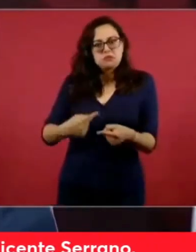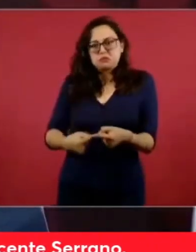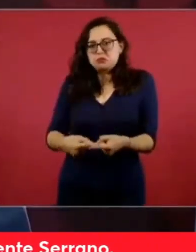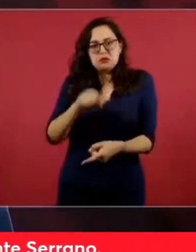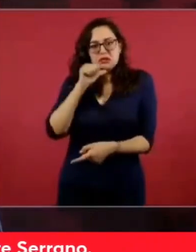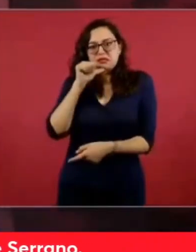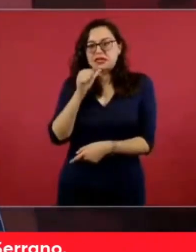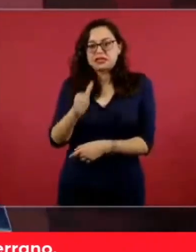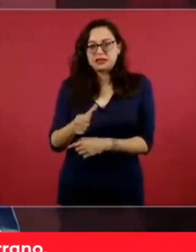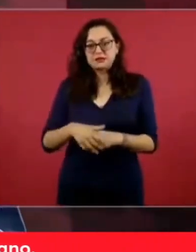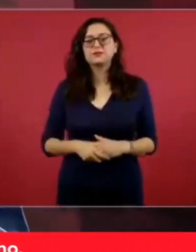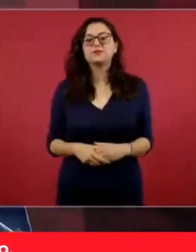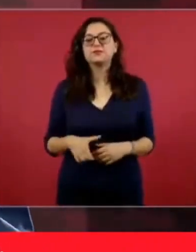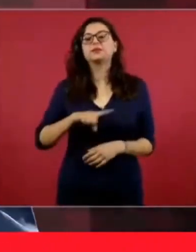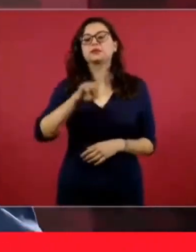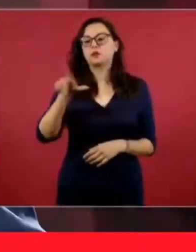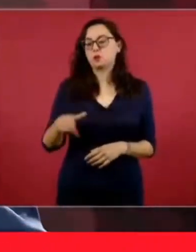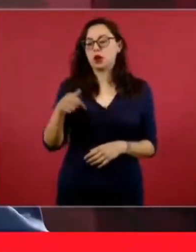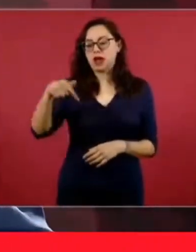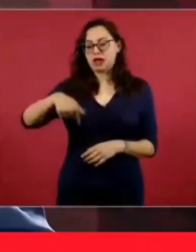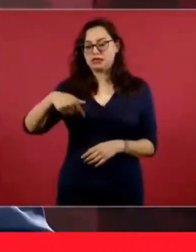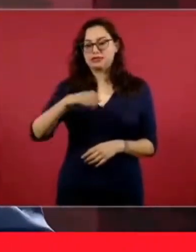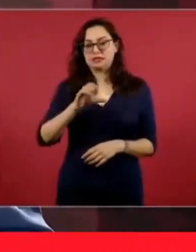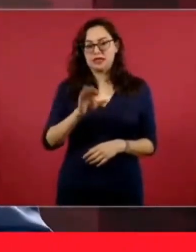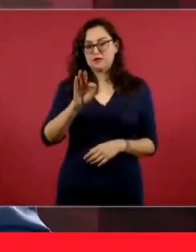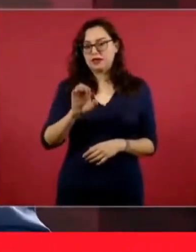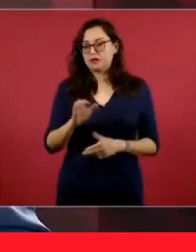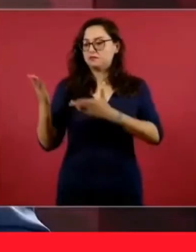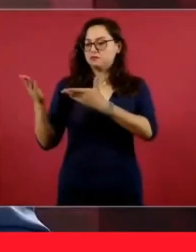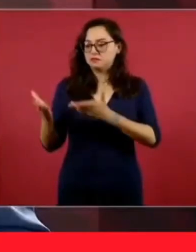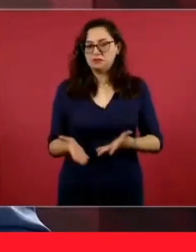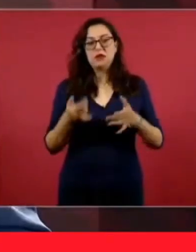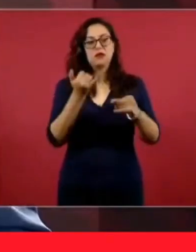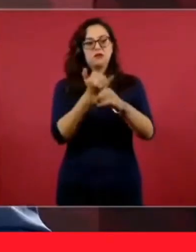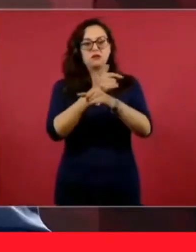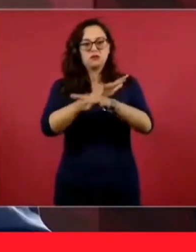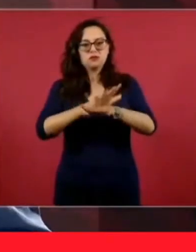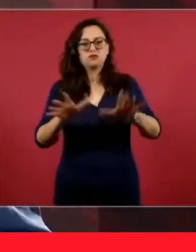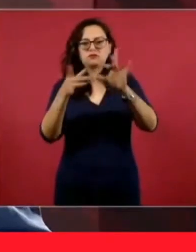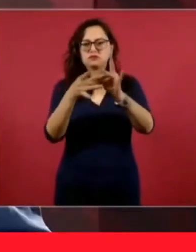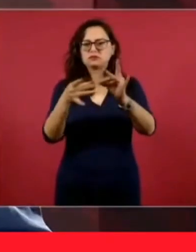de 8, y luego las columnas